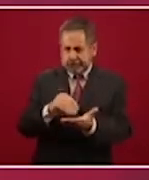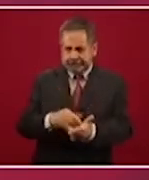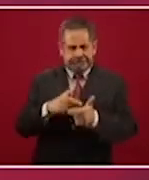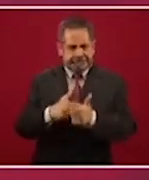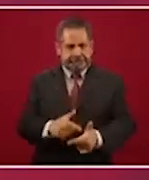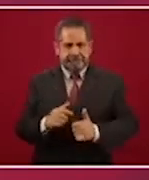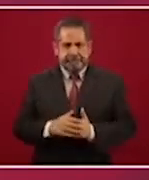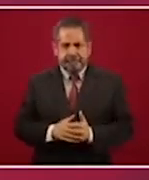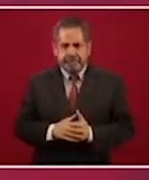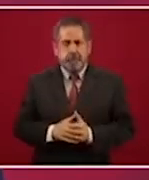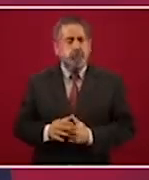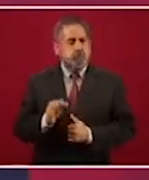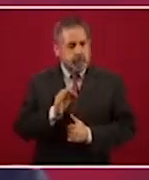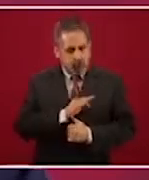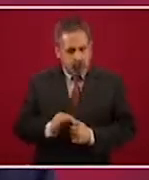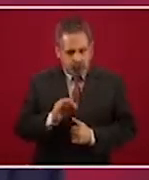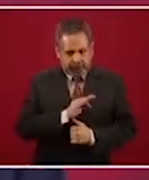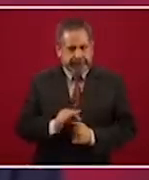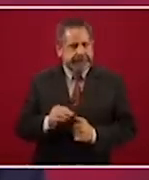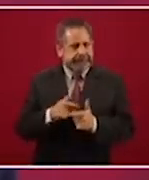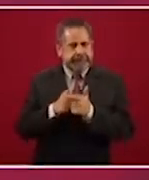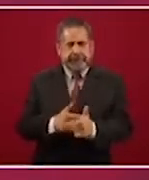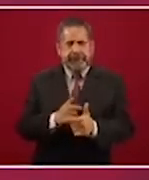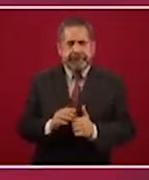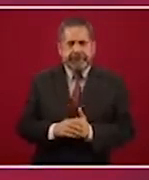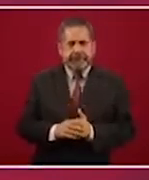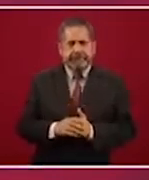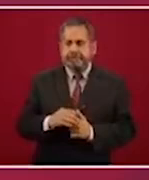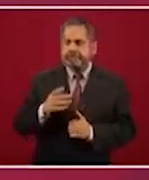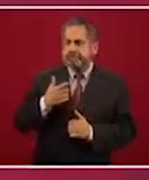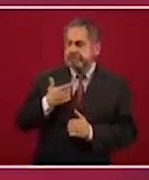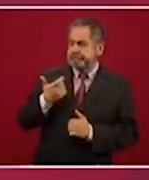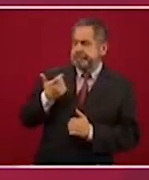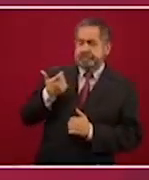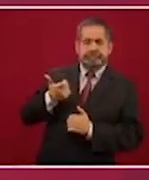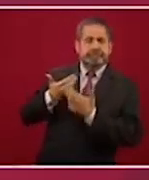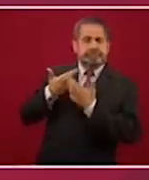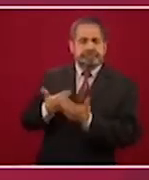nos permite tener recursos